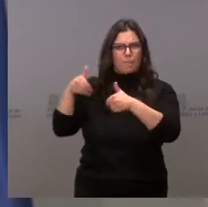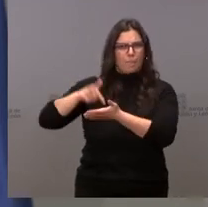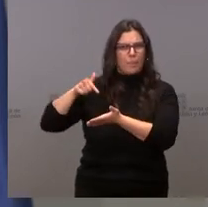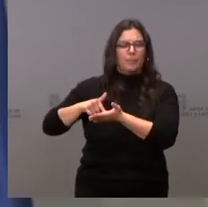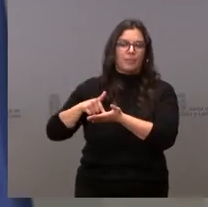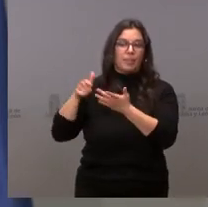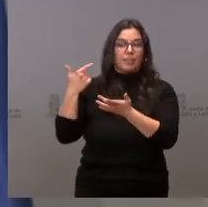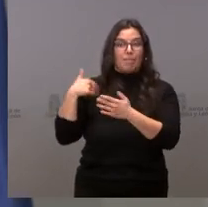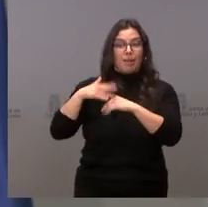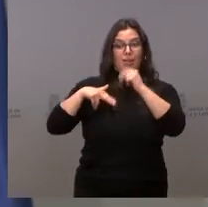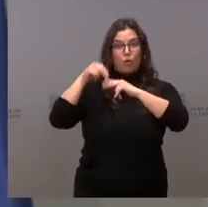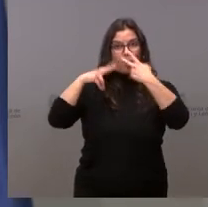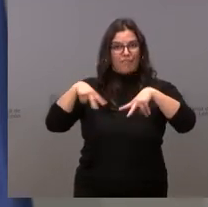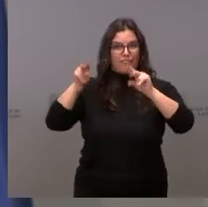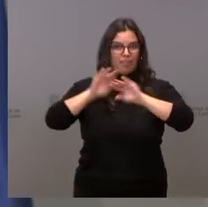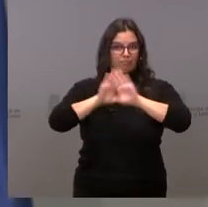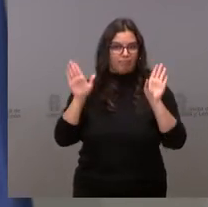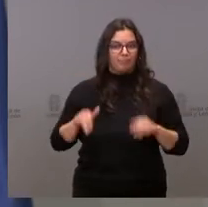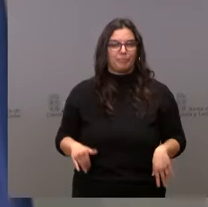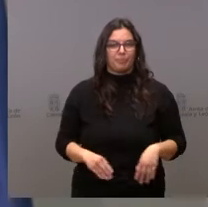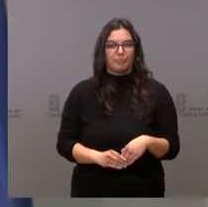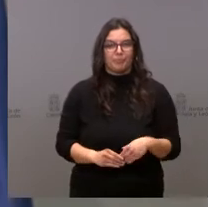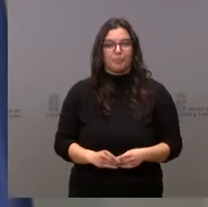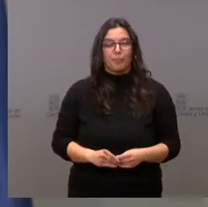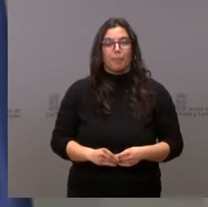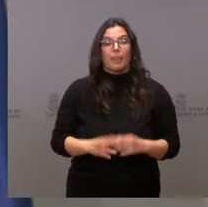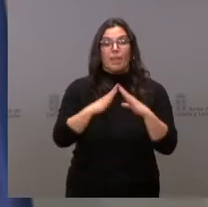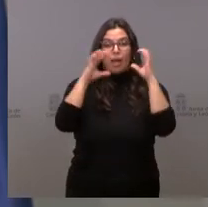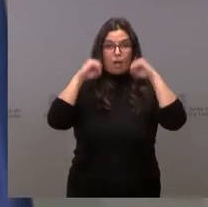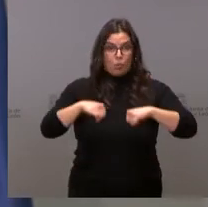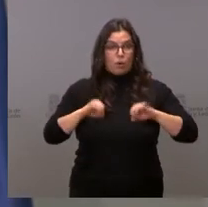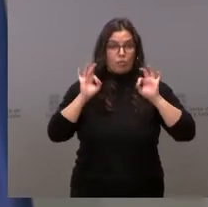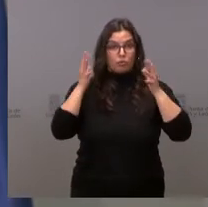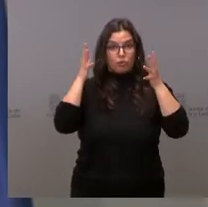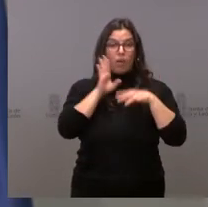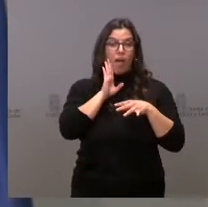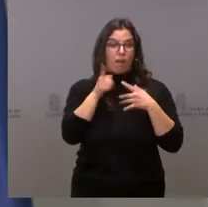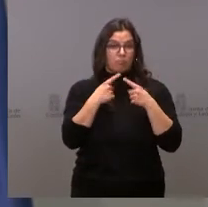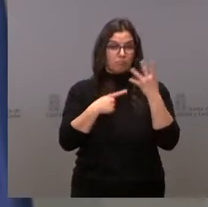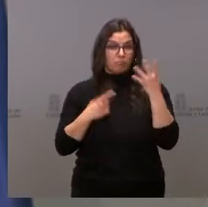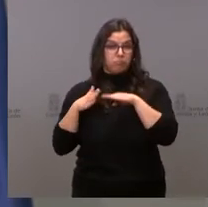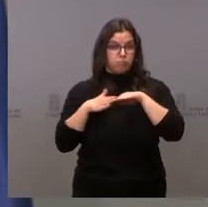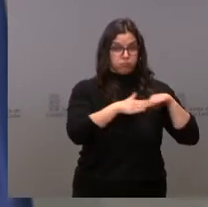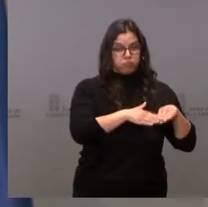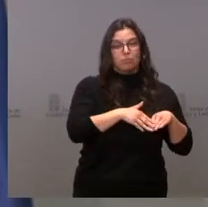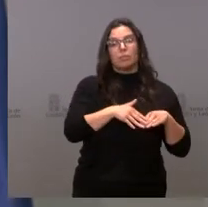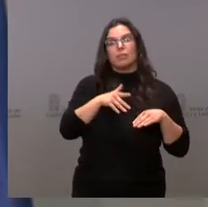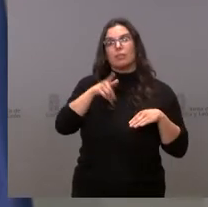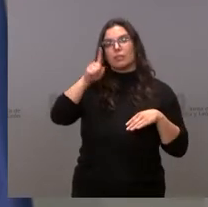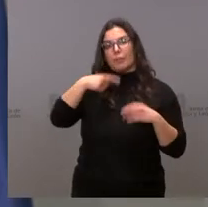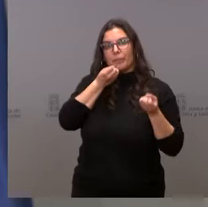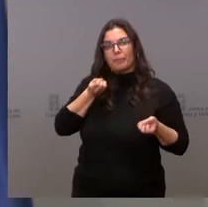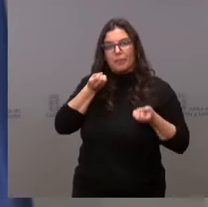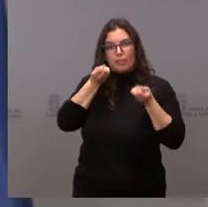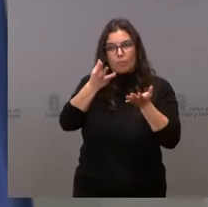finalizar las obras al margen de los acuerdos del consejo de gobierno les informo